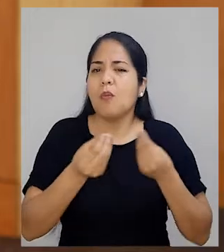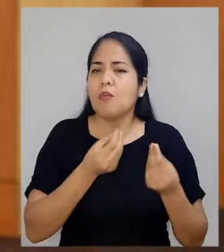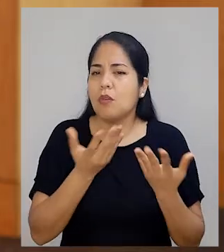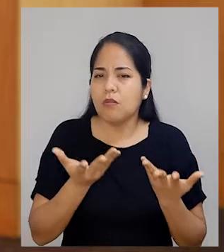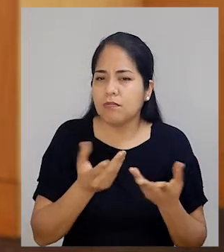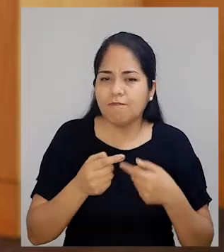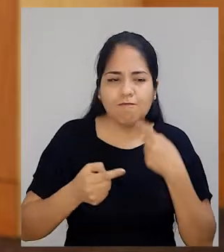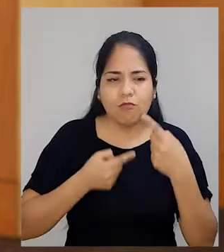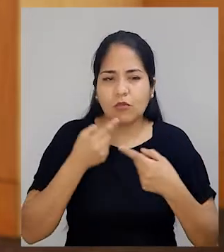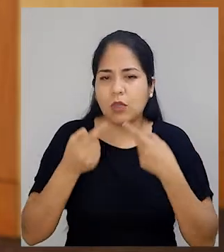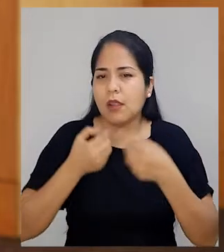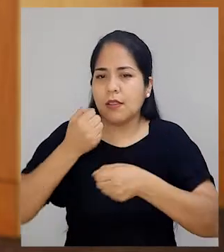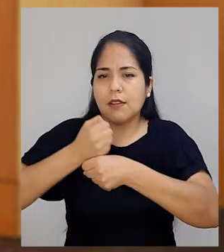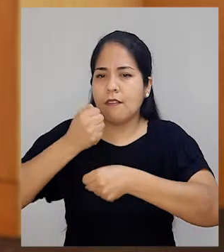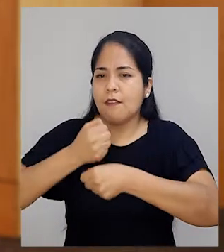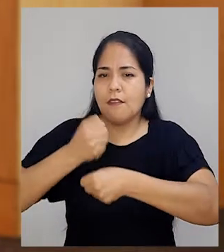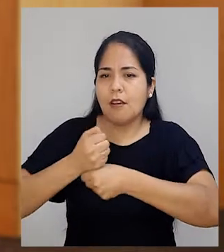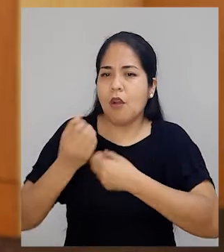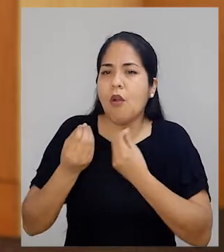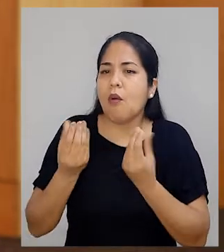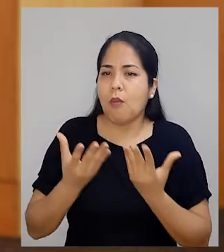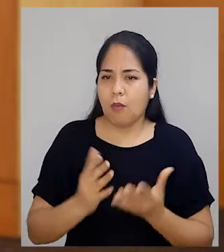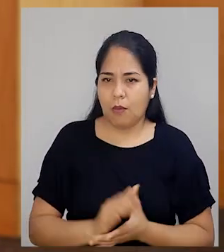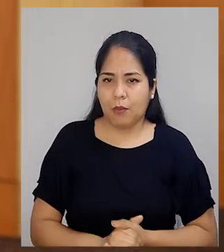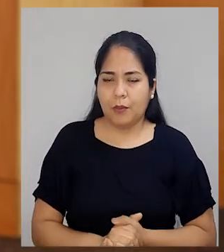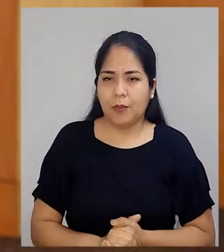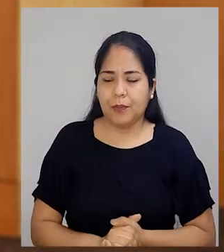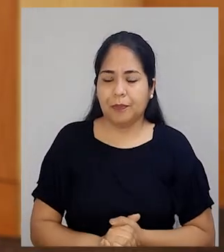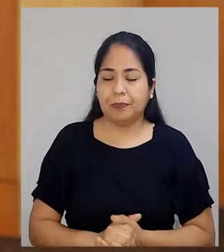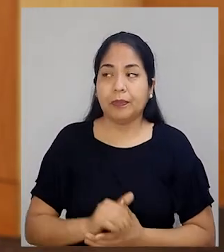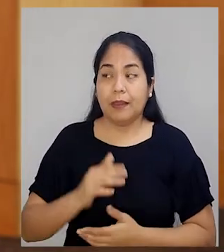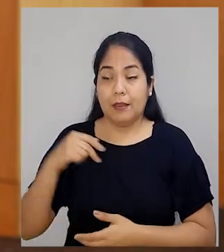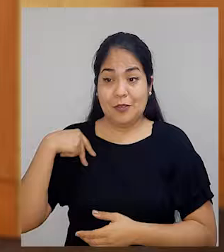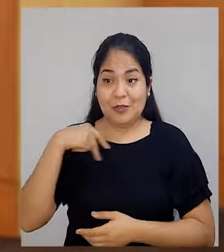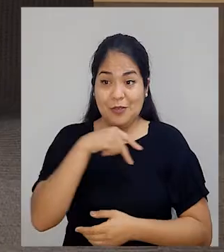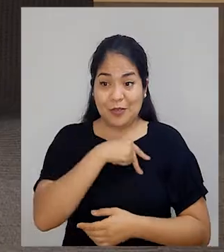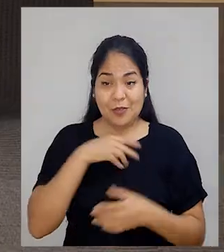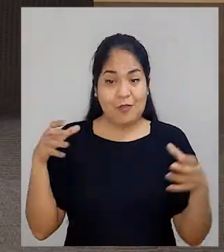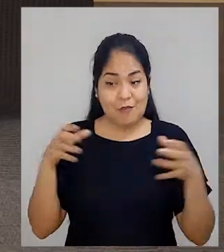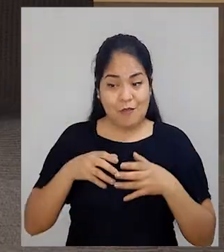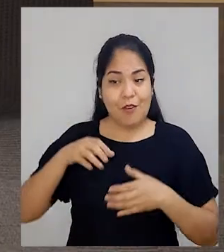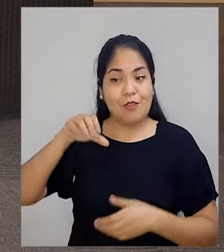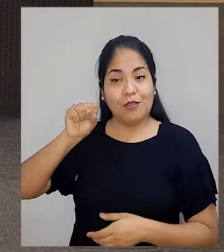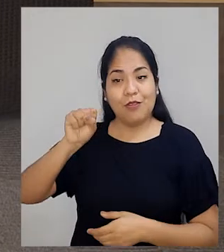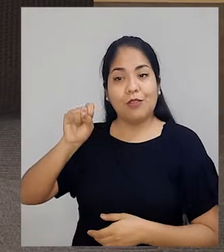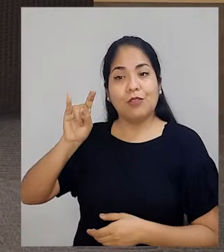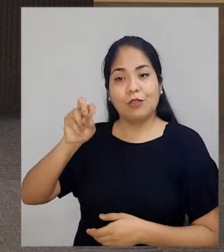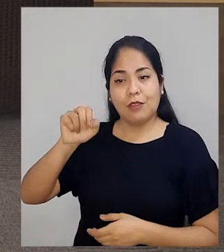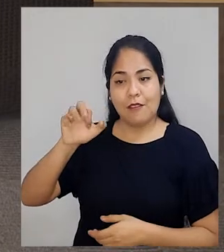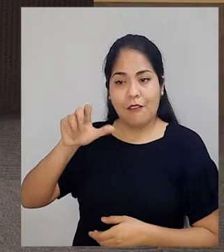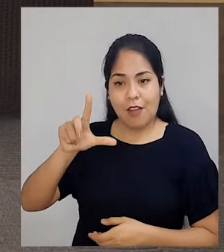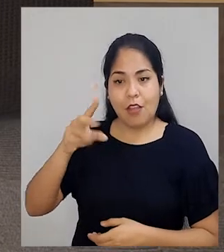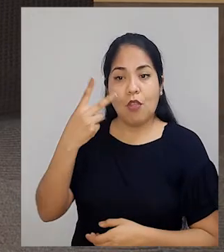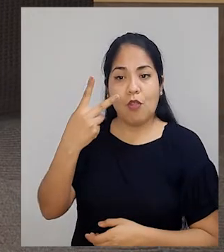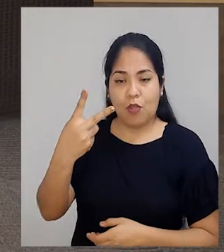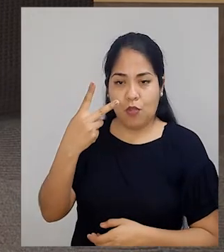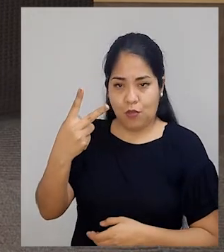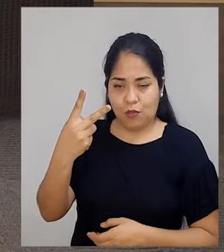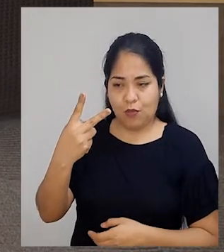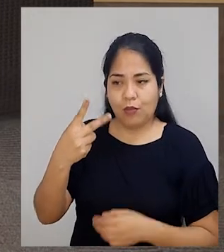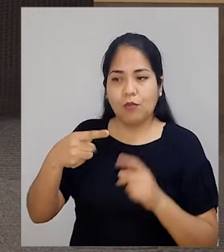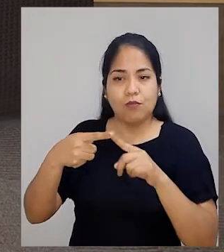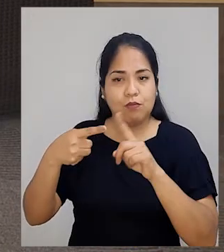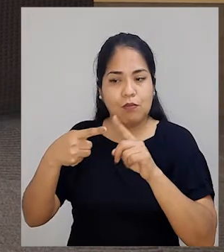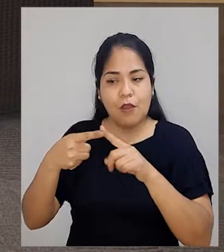el trabajo y cómo así está elaborando justamente y cumpliendo esa cuota? A ver, nosotros como SUNAFIL tenemos